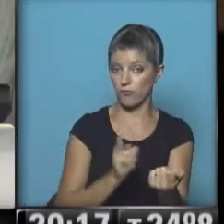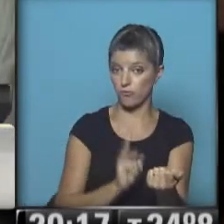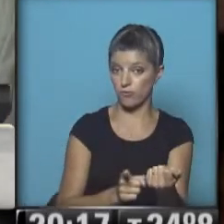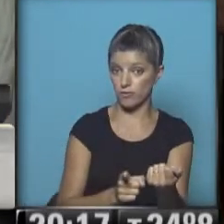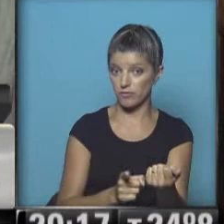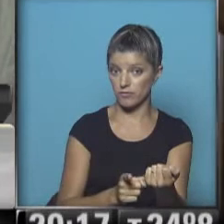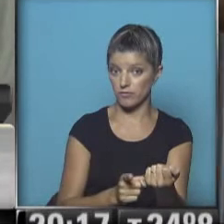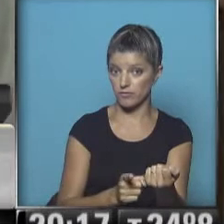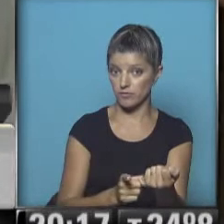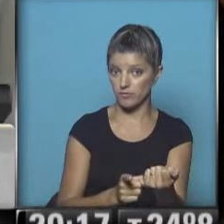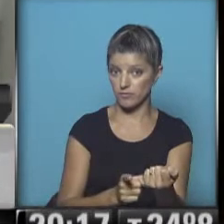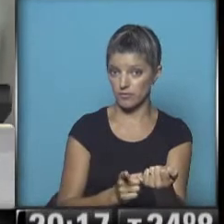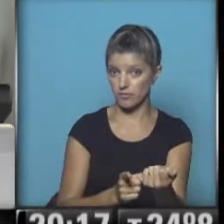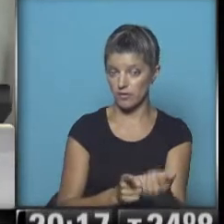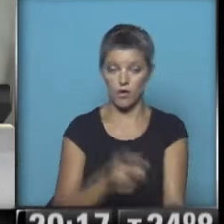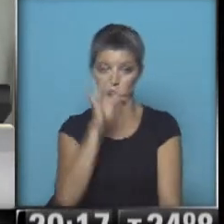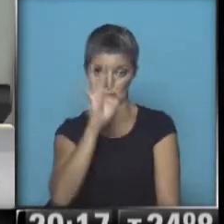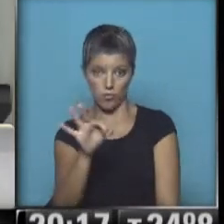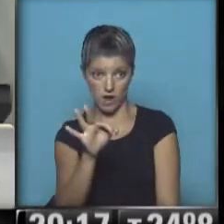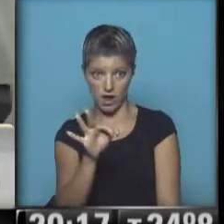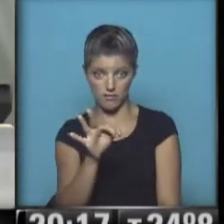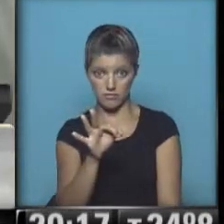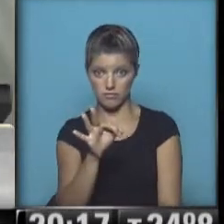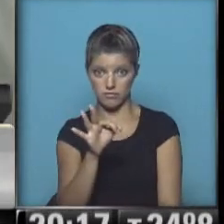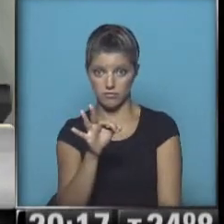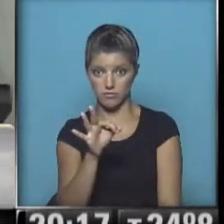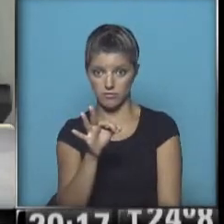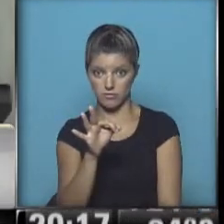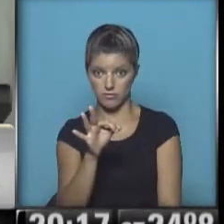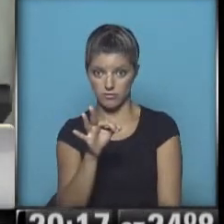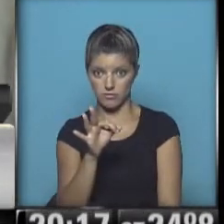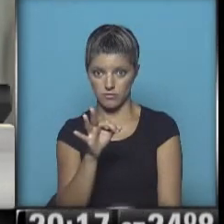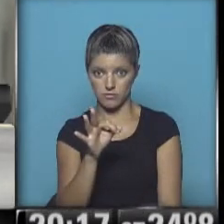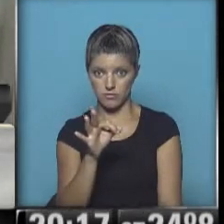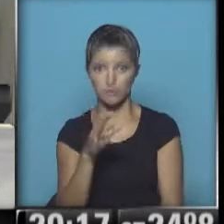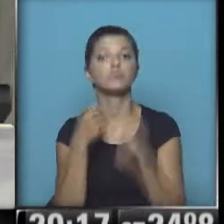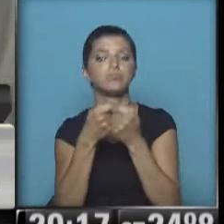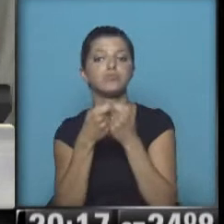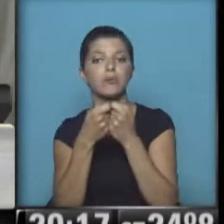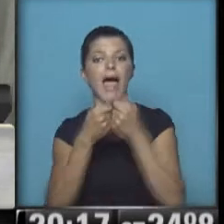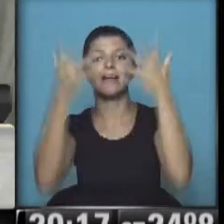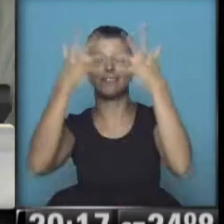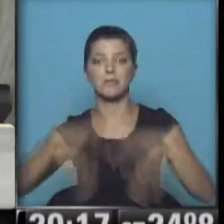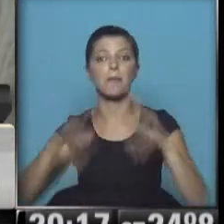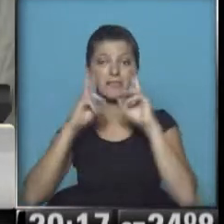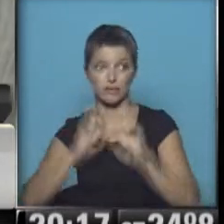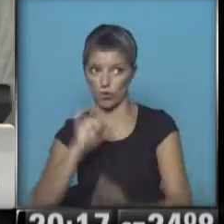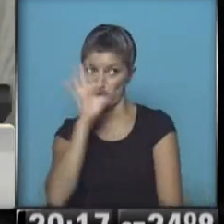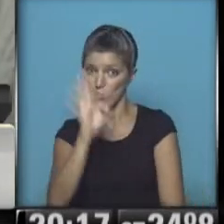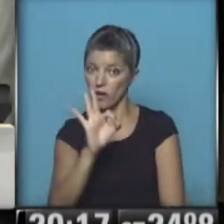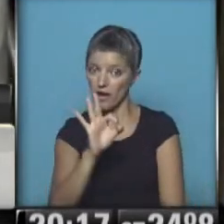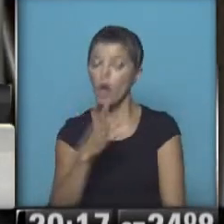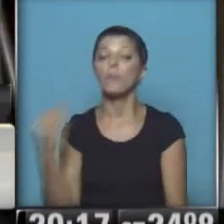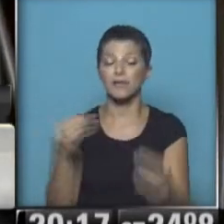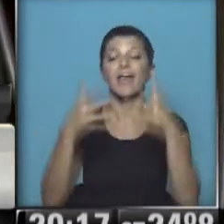fuerzas de oposición, nunca se animaron a poner contra la pared al sistema de inteligencia. Porque el sistema de